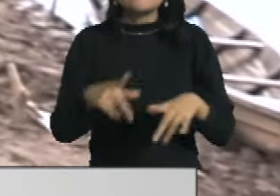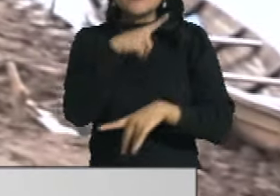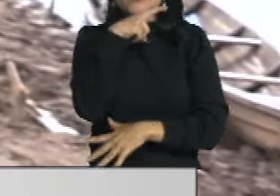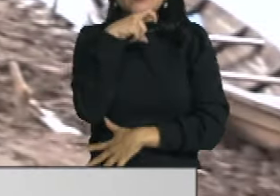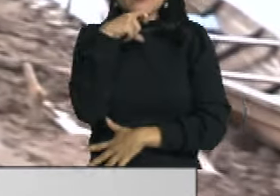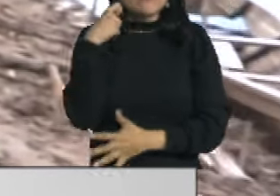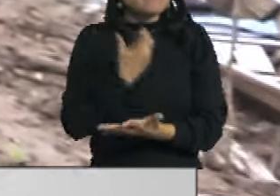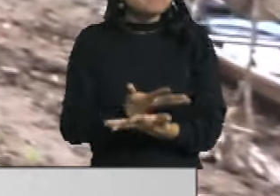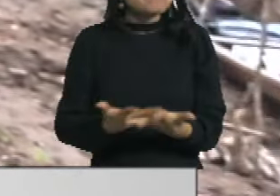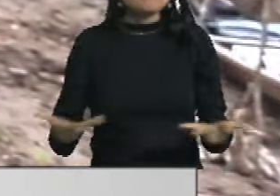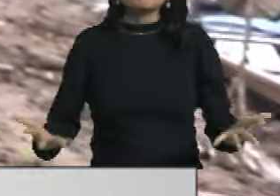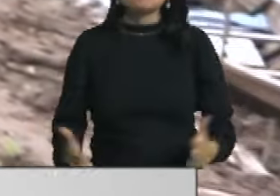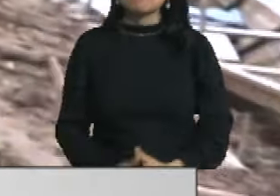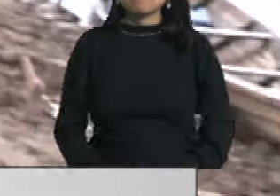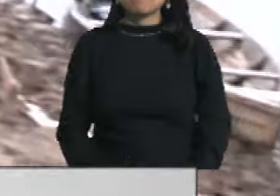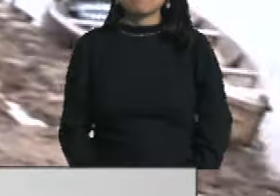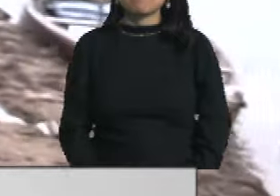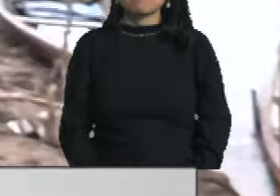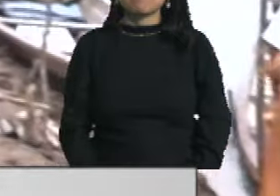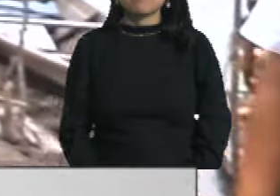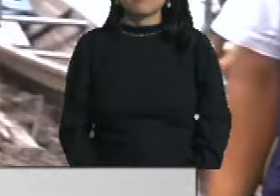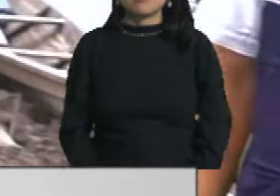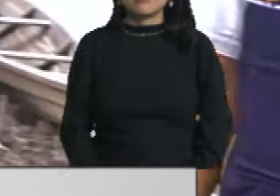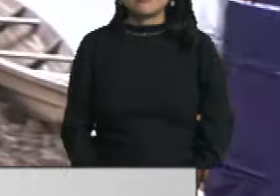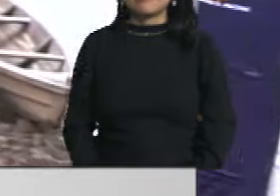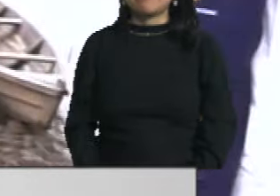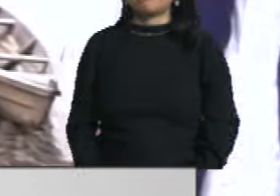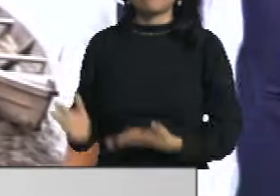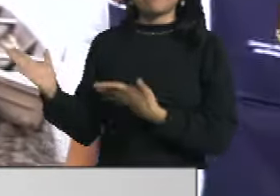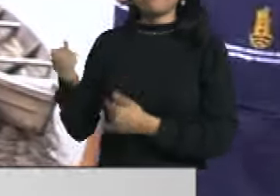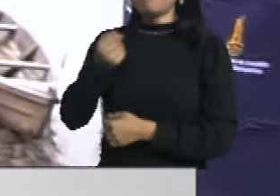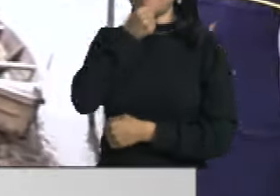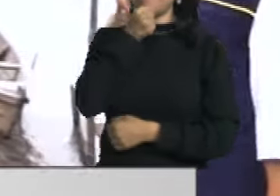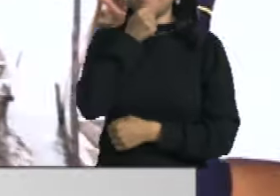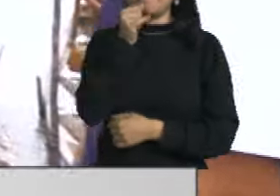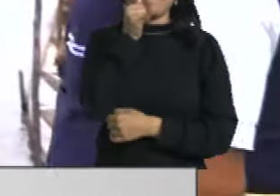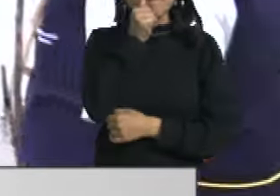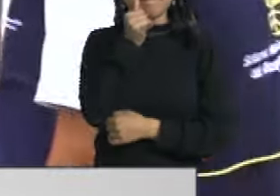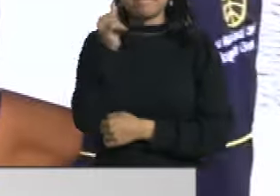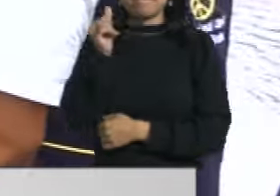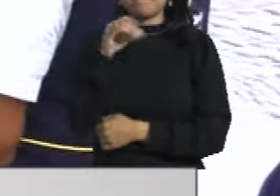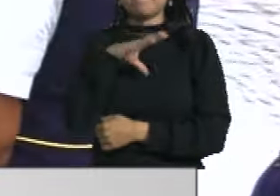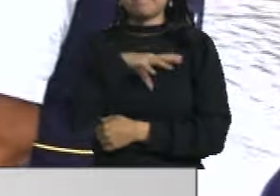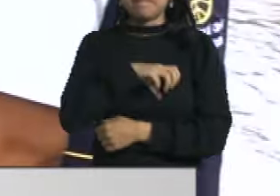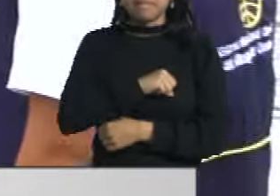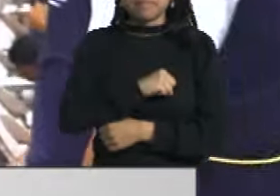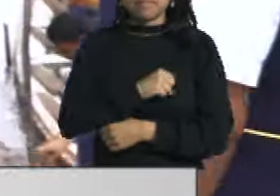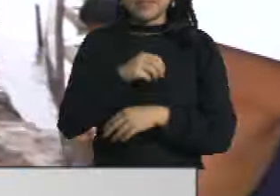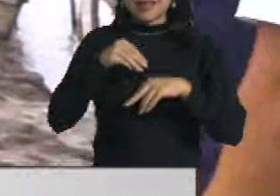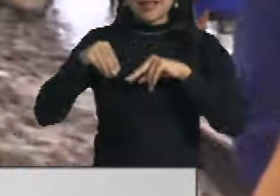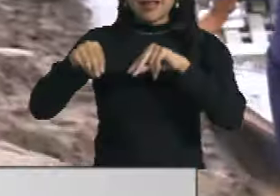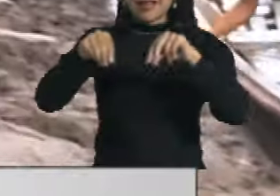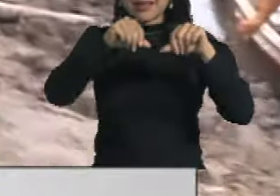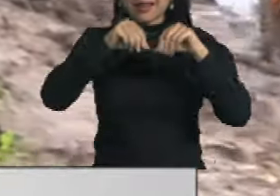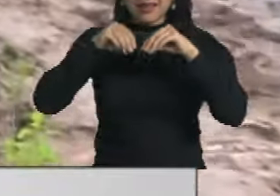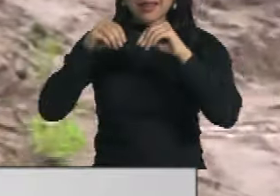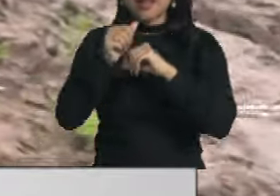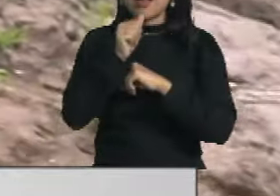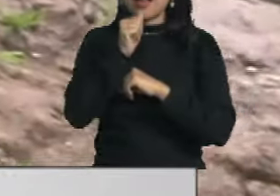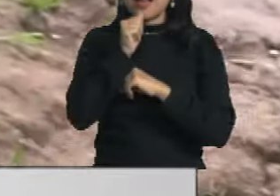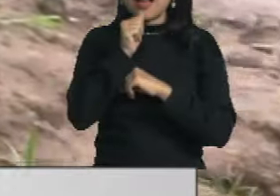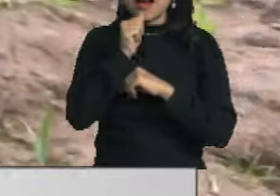estas tristes, dolorosas imágenes me despido en vivo y en directo para Noticentro 1 CMI. Toda la tierra que ustedes están viendo aquí